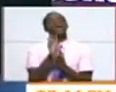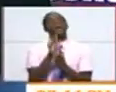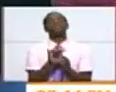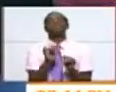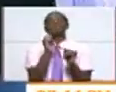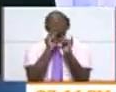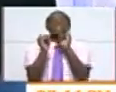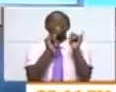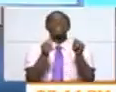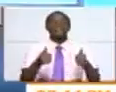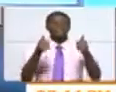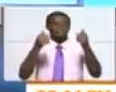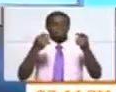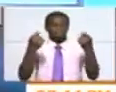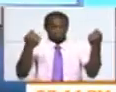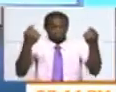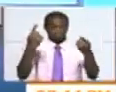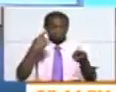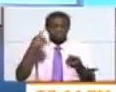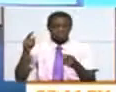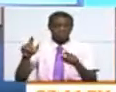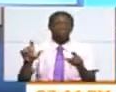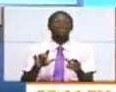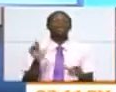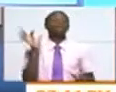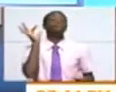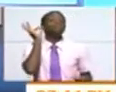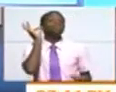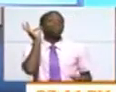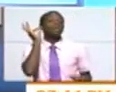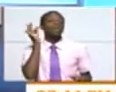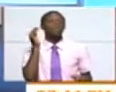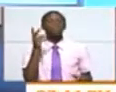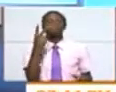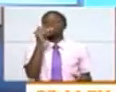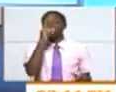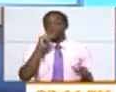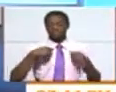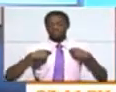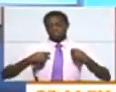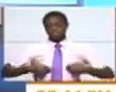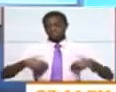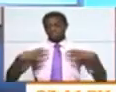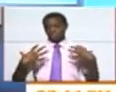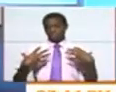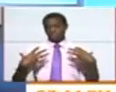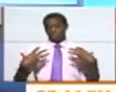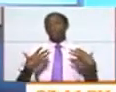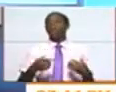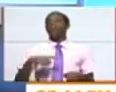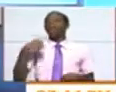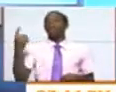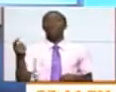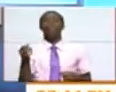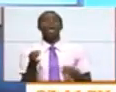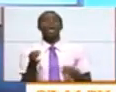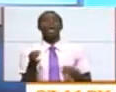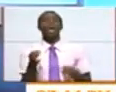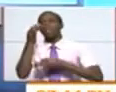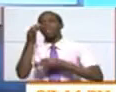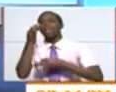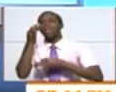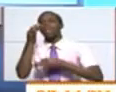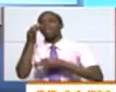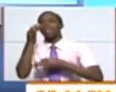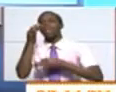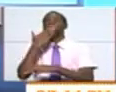¿Unas niñas de 20 años con los senos afuera? ¿O el mejor discurso político jamás escuchado?